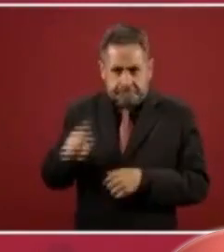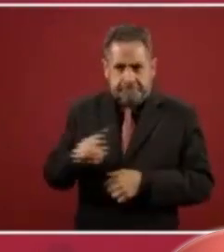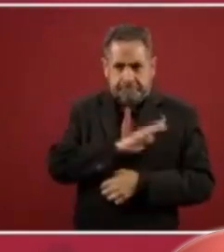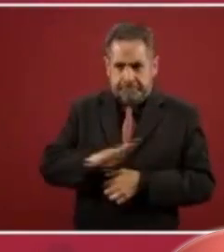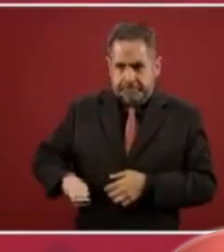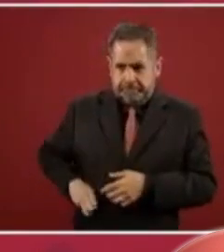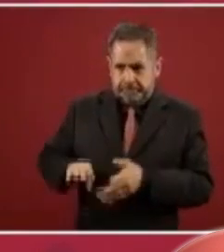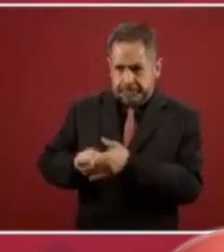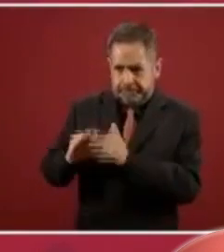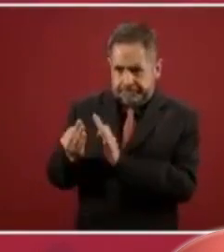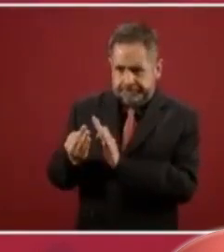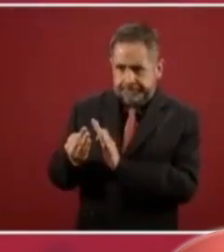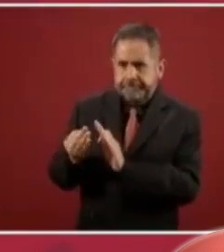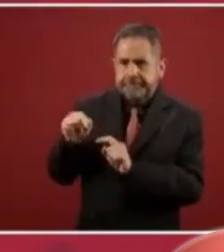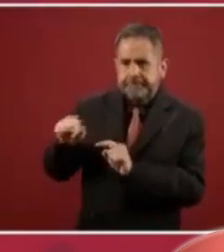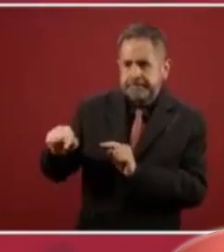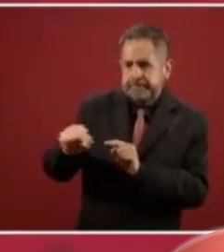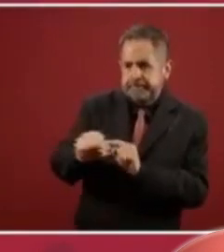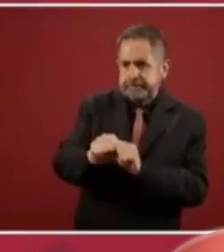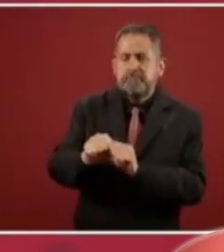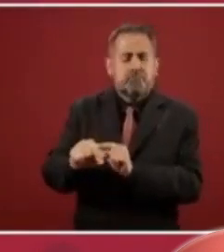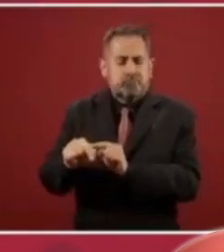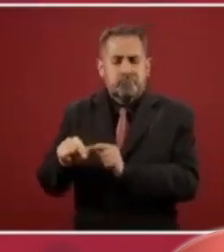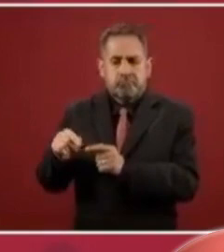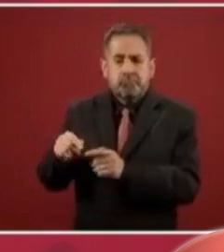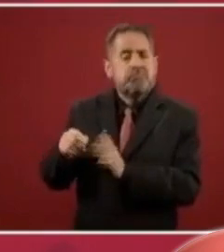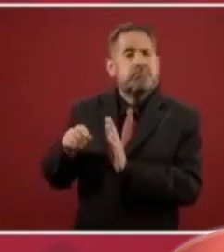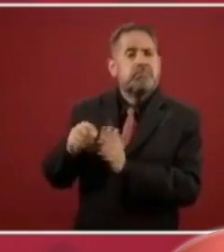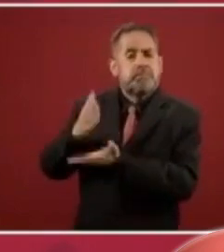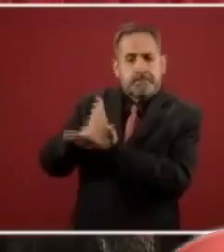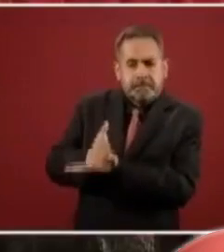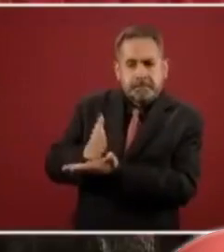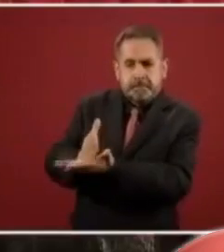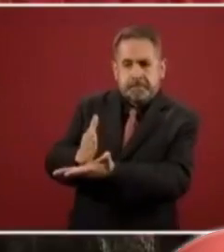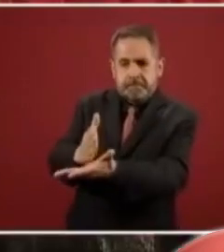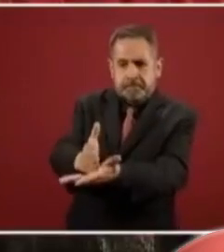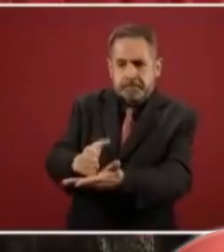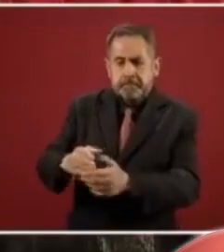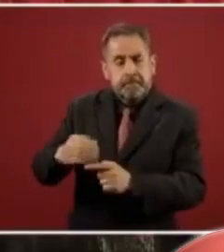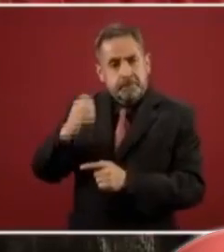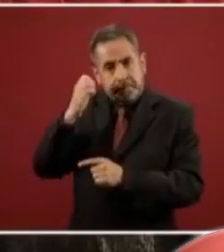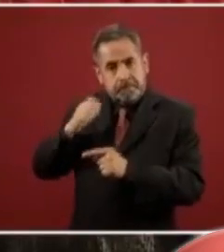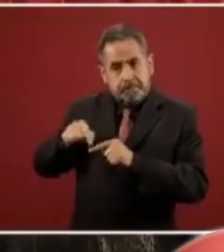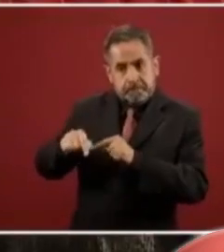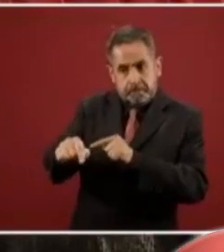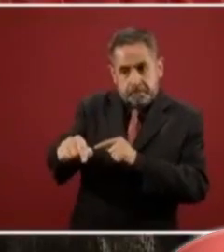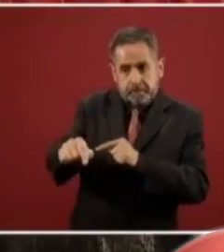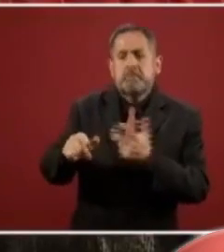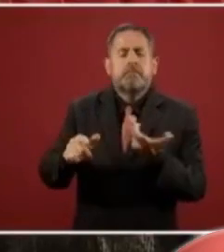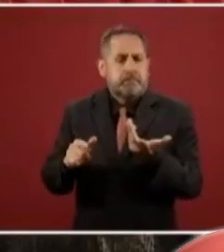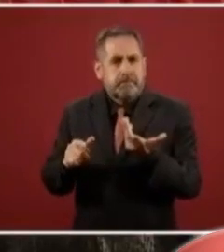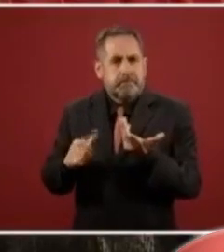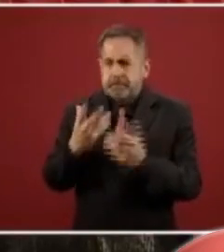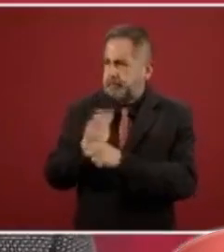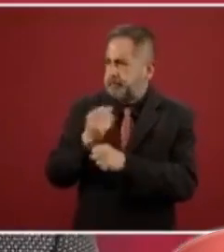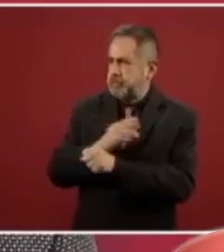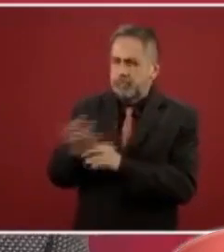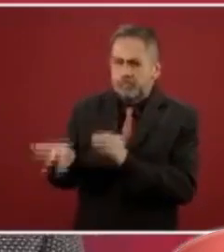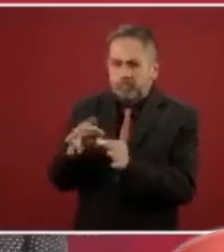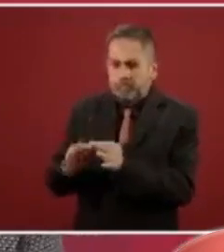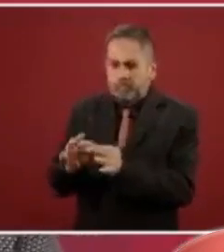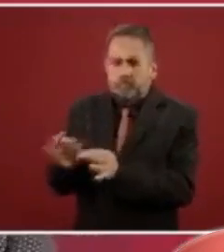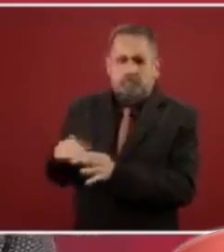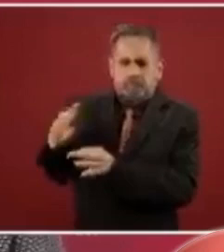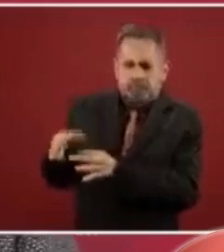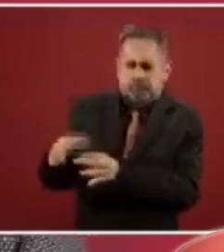municipios, las ciudades donde se tengan las estaciones, pues tengan previsto todos los equipamientos y servicios que